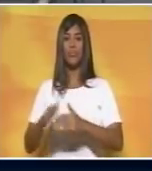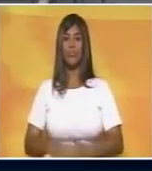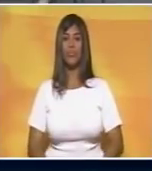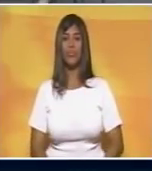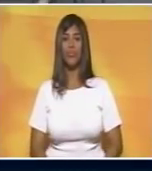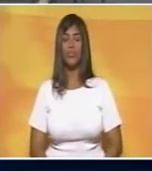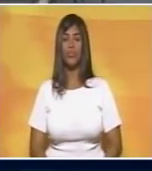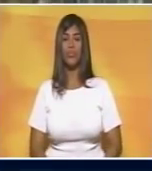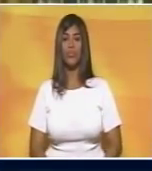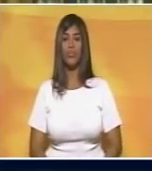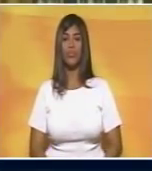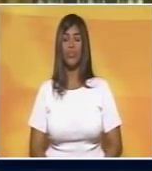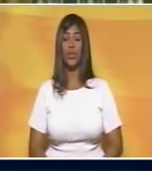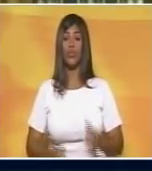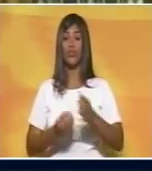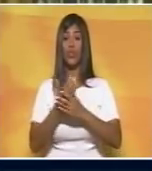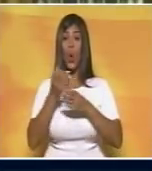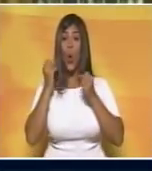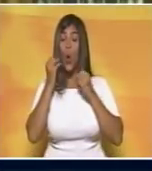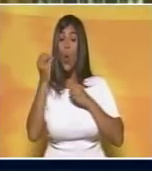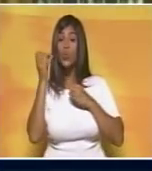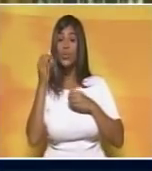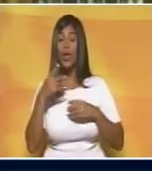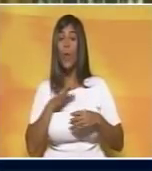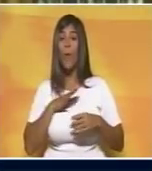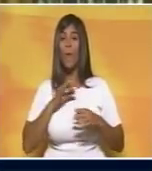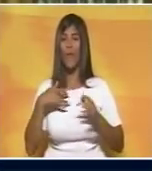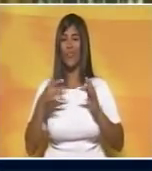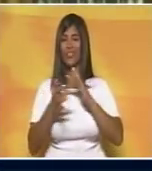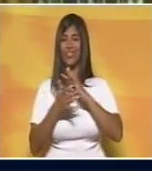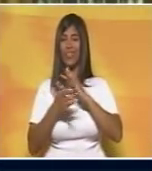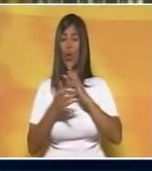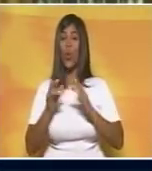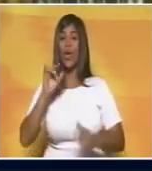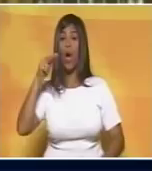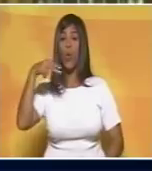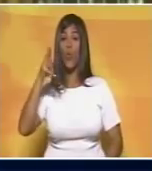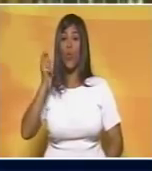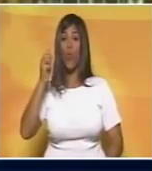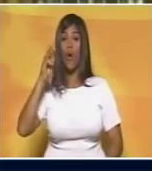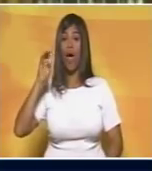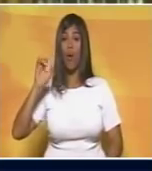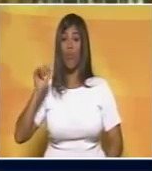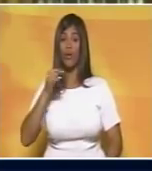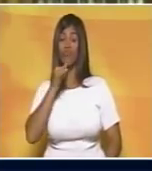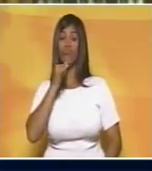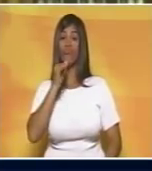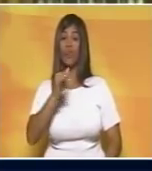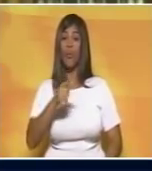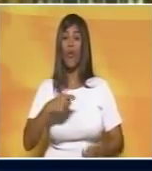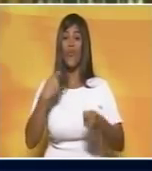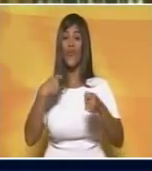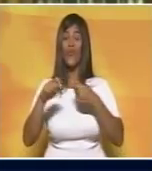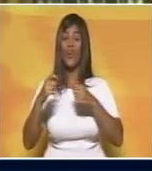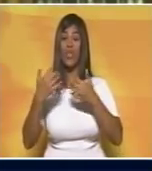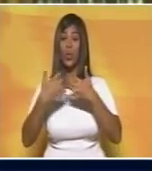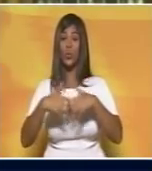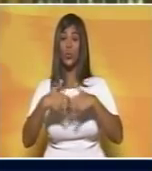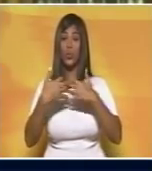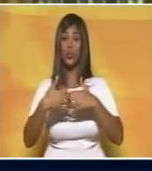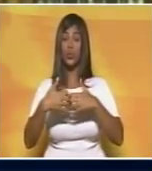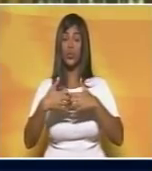El fundador y consejero delegado de Huawei, Ren Zhengfei, reveló que las ventas de la compañía